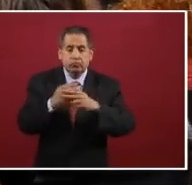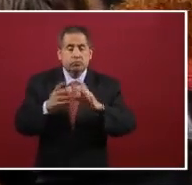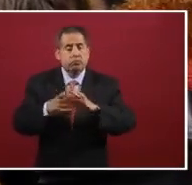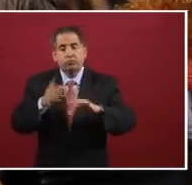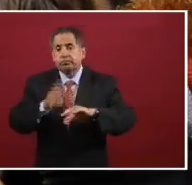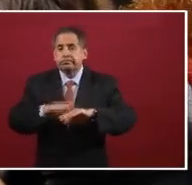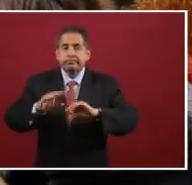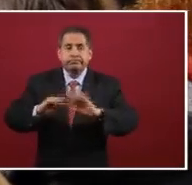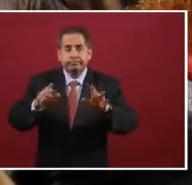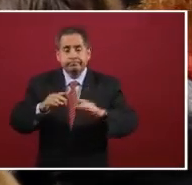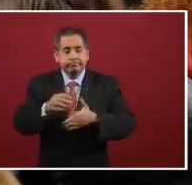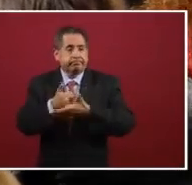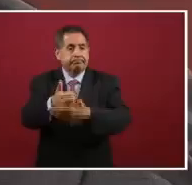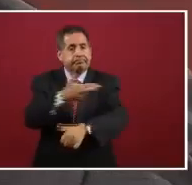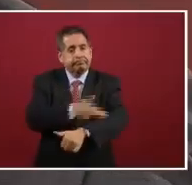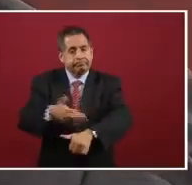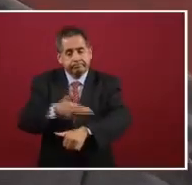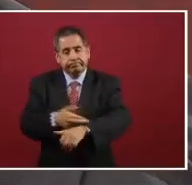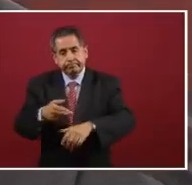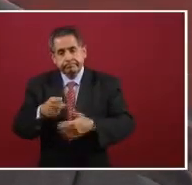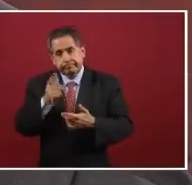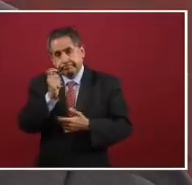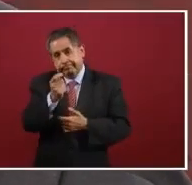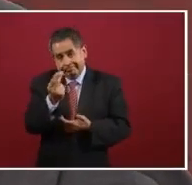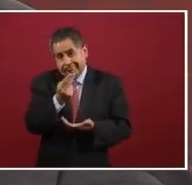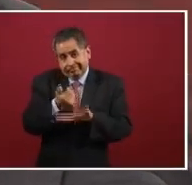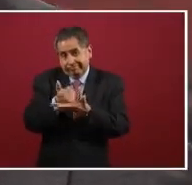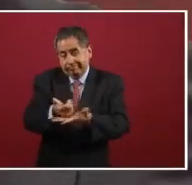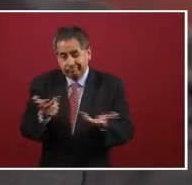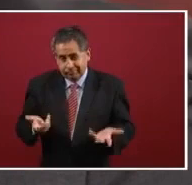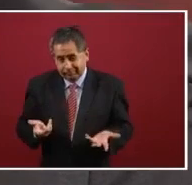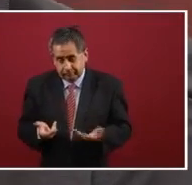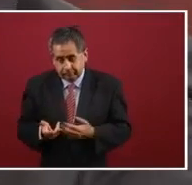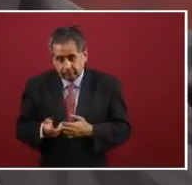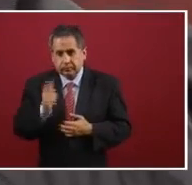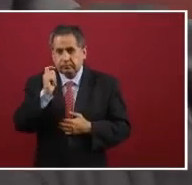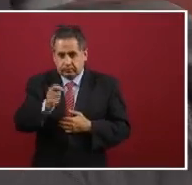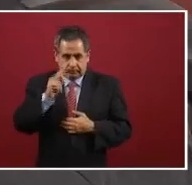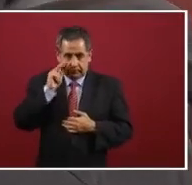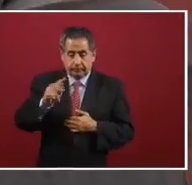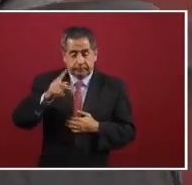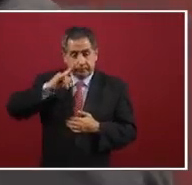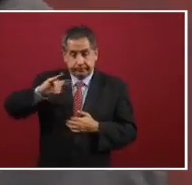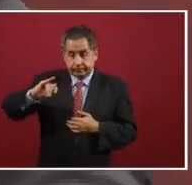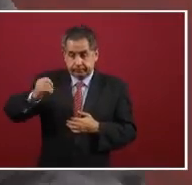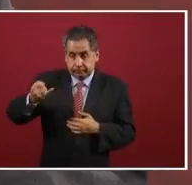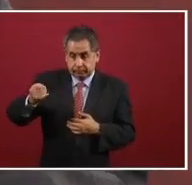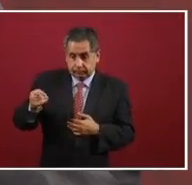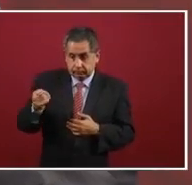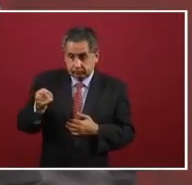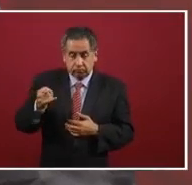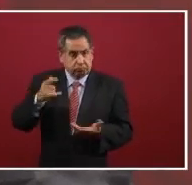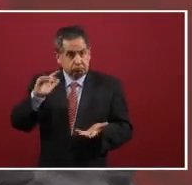facilidades cuando tenemos necesidad de hacerlo. Ahora, ¿qué hemos visto? En Tijuana un descenso muy grande,